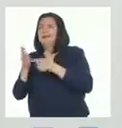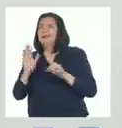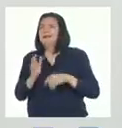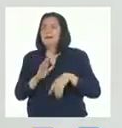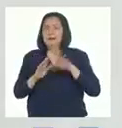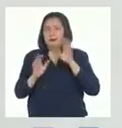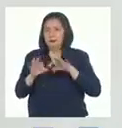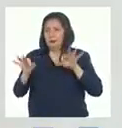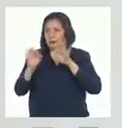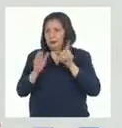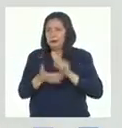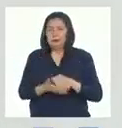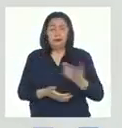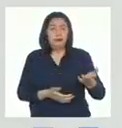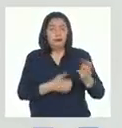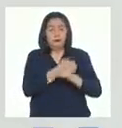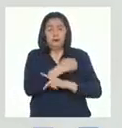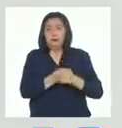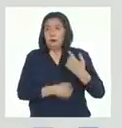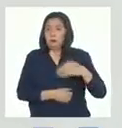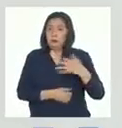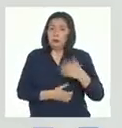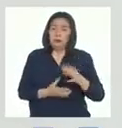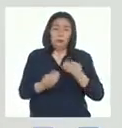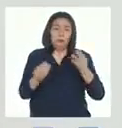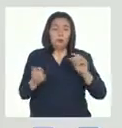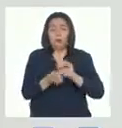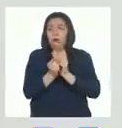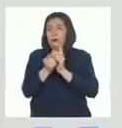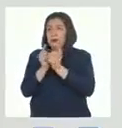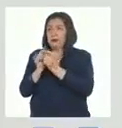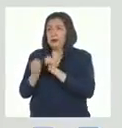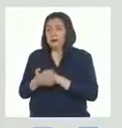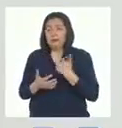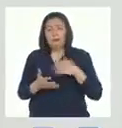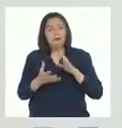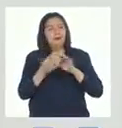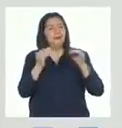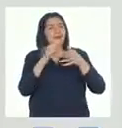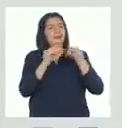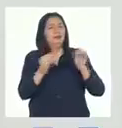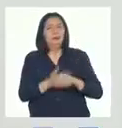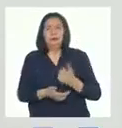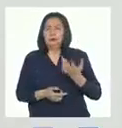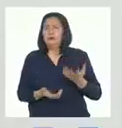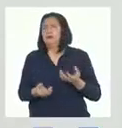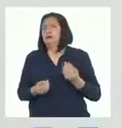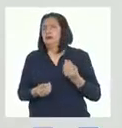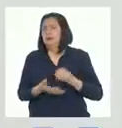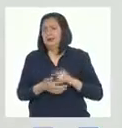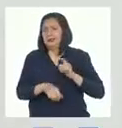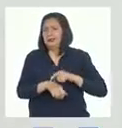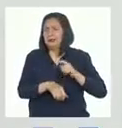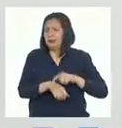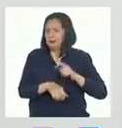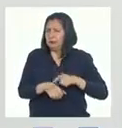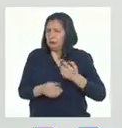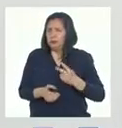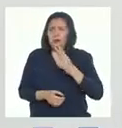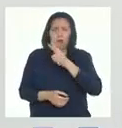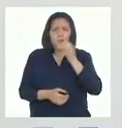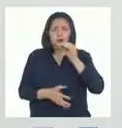acciones principales. Nuestro país ha pasado por muchos cambios a lo largo de su historia, principalmente durante los